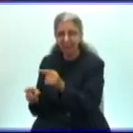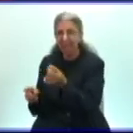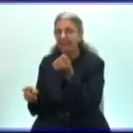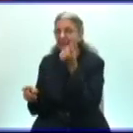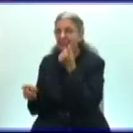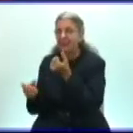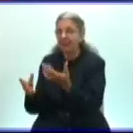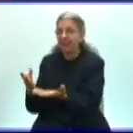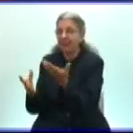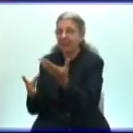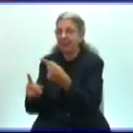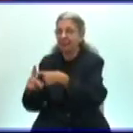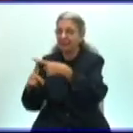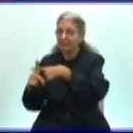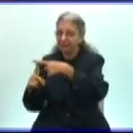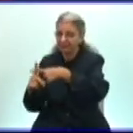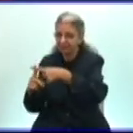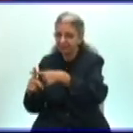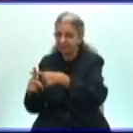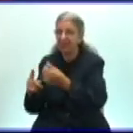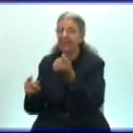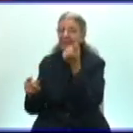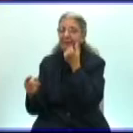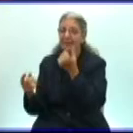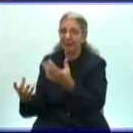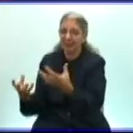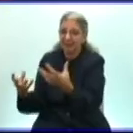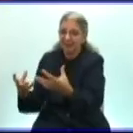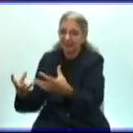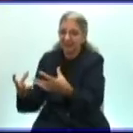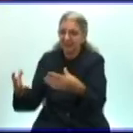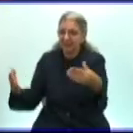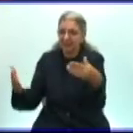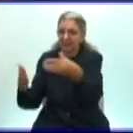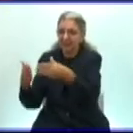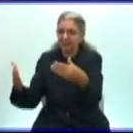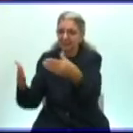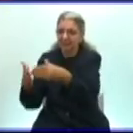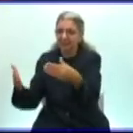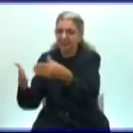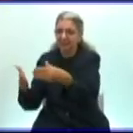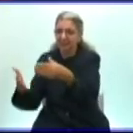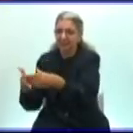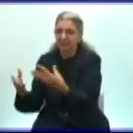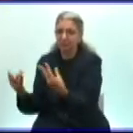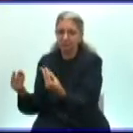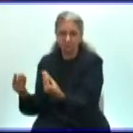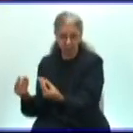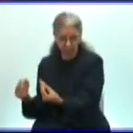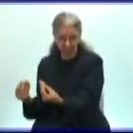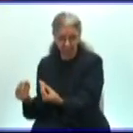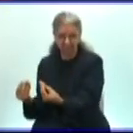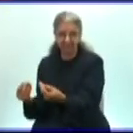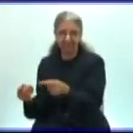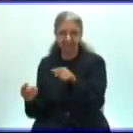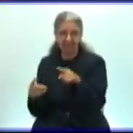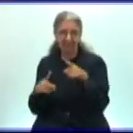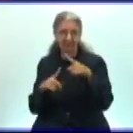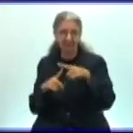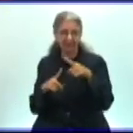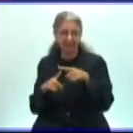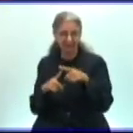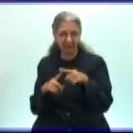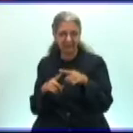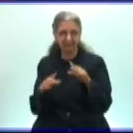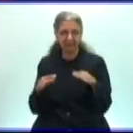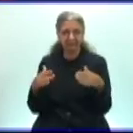temperatura y aumenta entonces las cargas que llegan a esa parte de la hornilla eléctrica. Recordemos la tarea que habíamos dejado